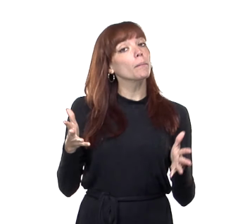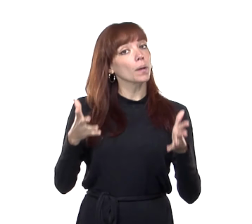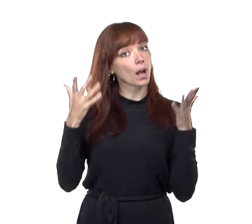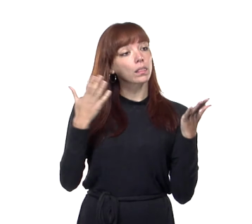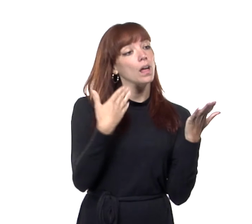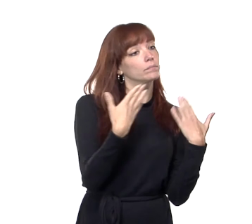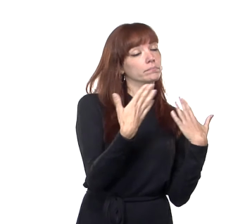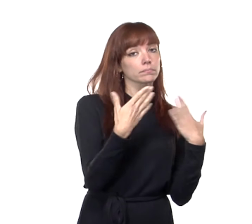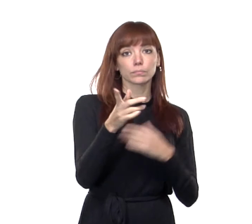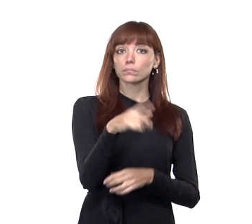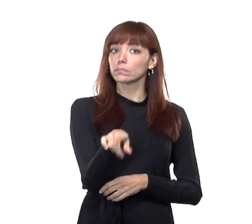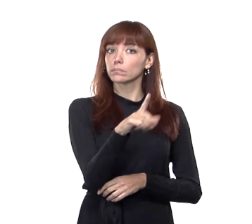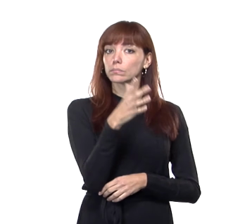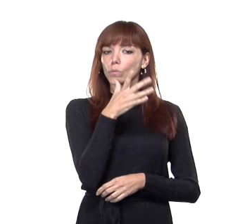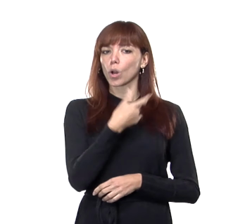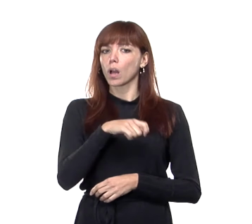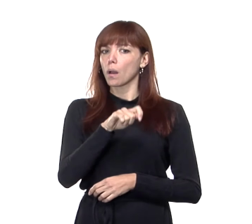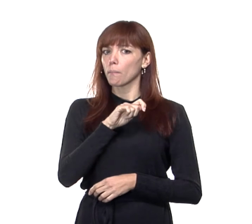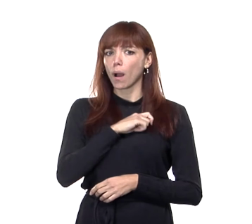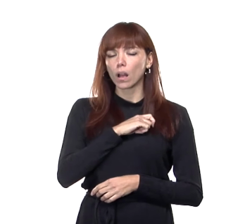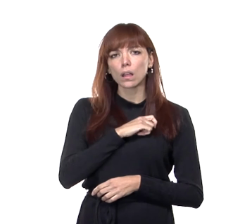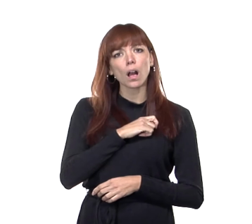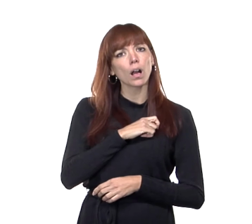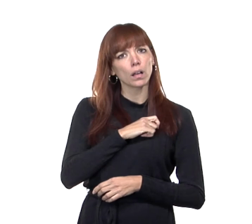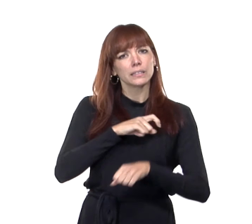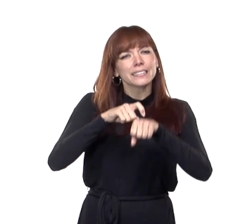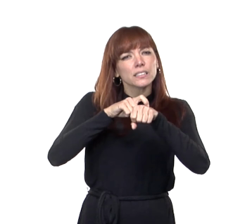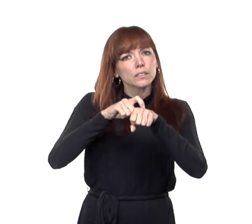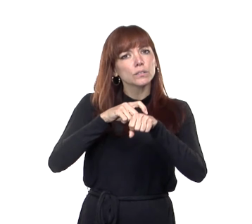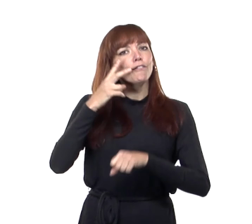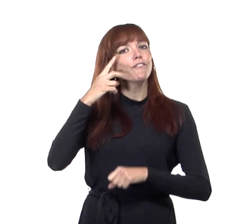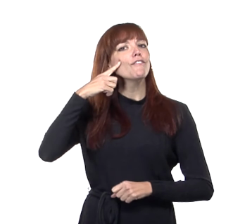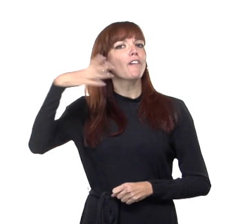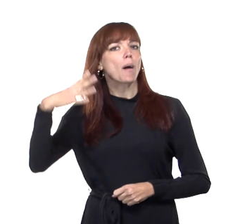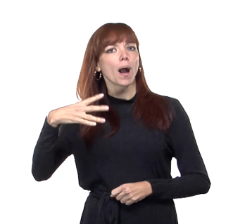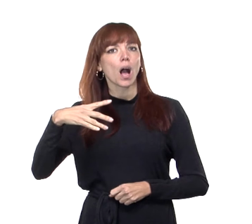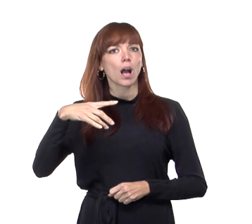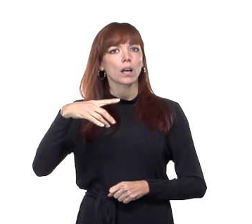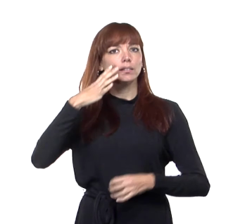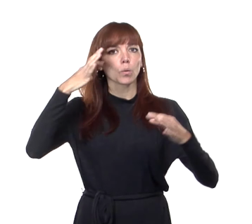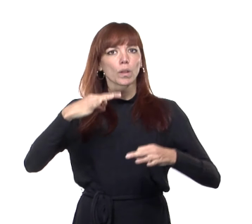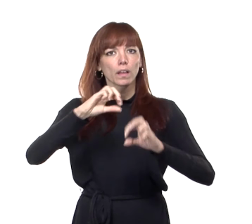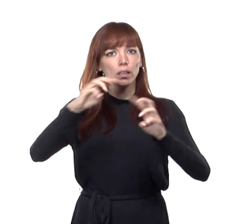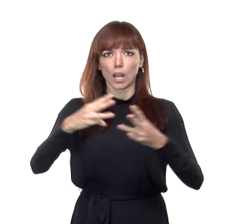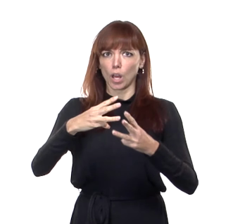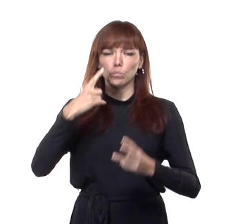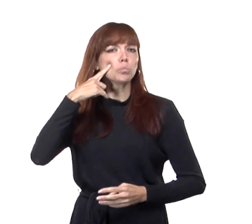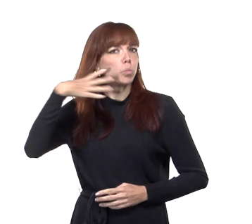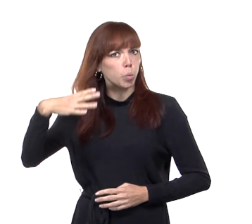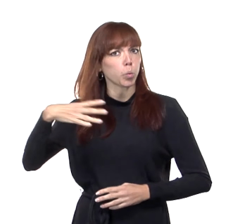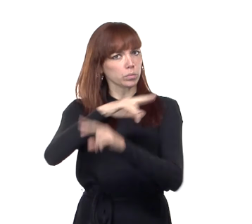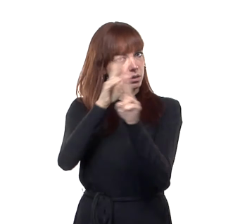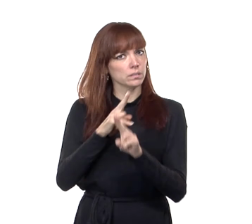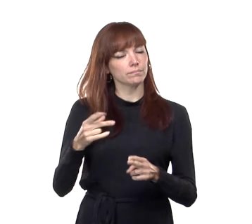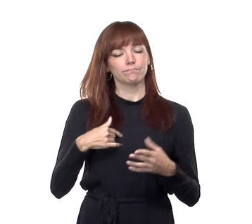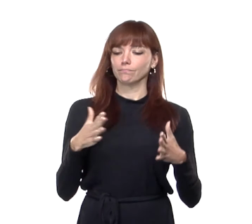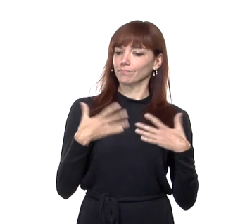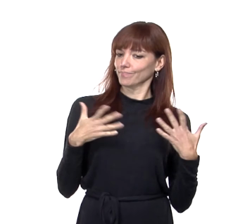porque españa tiene una reputación excelente en ciberseguridad e internacionalmente y eso me llena de alegría